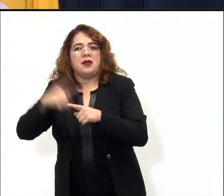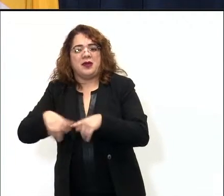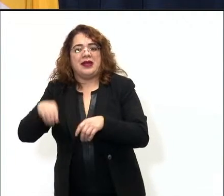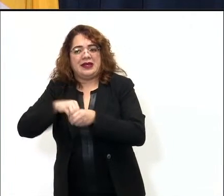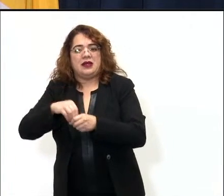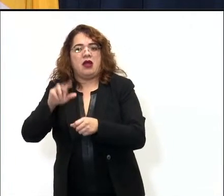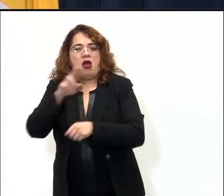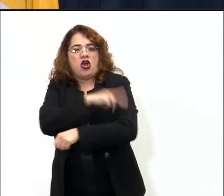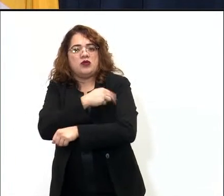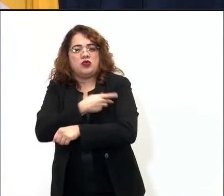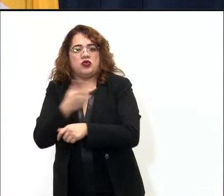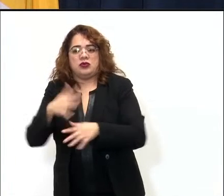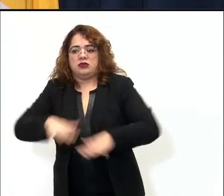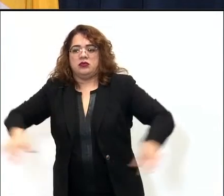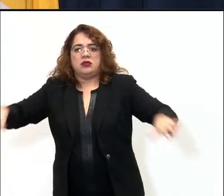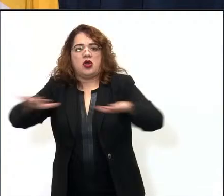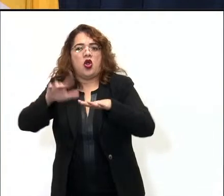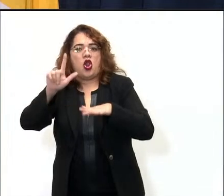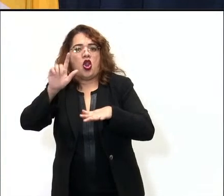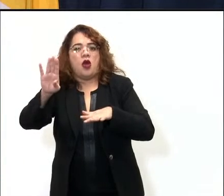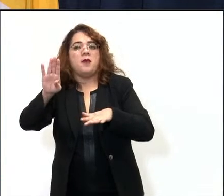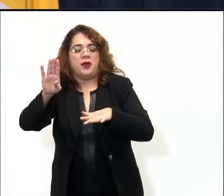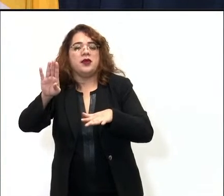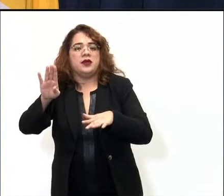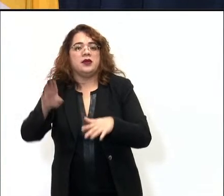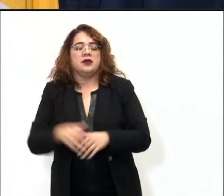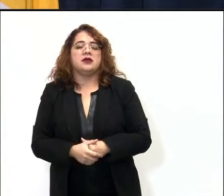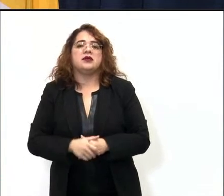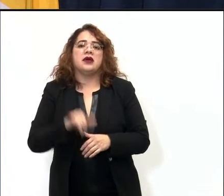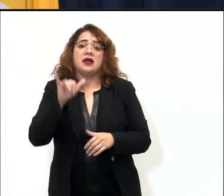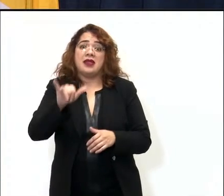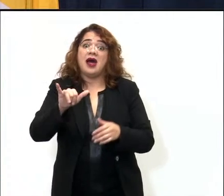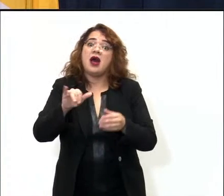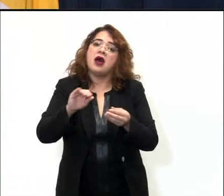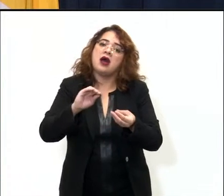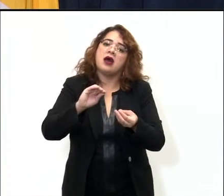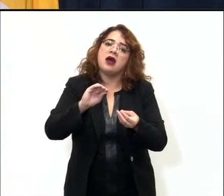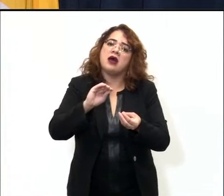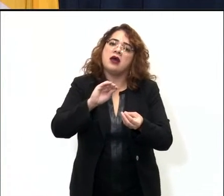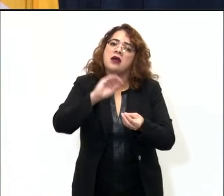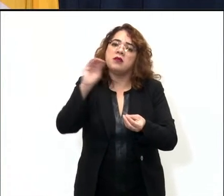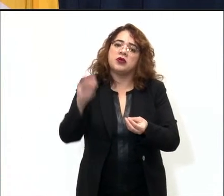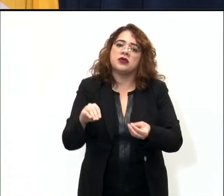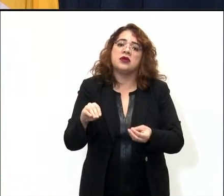1,876% en los hospitales del área desde principios de noviembre y